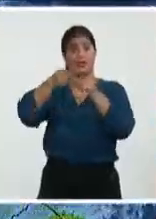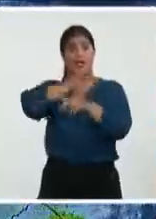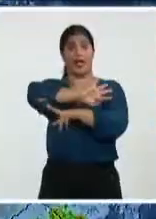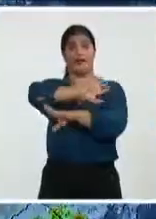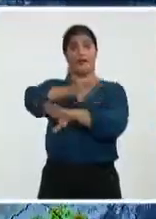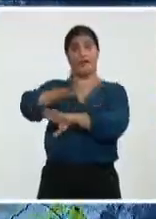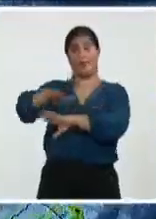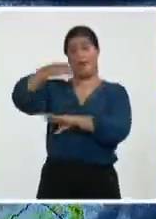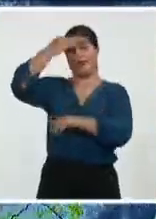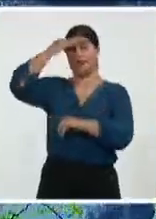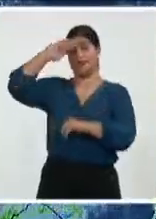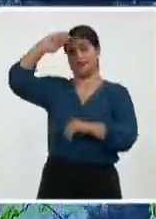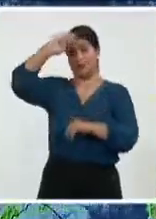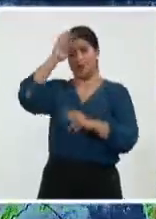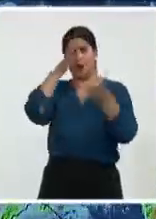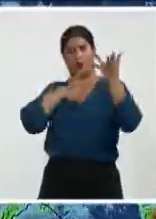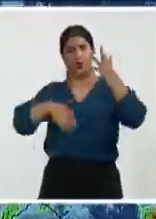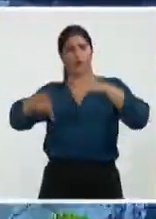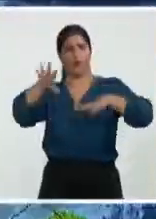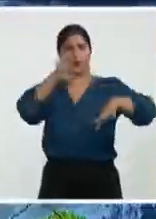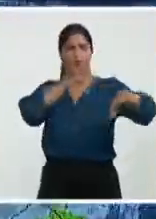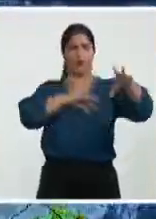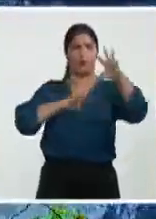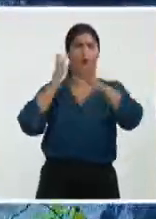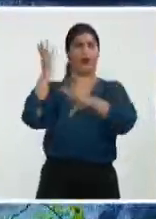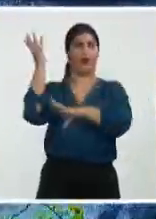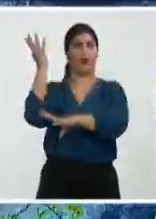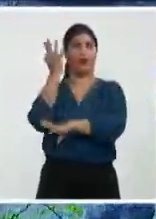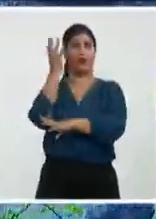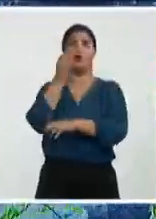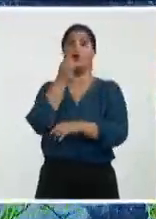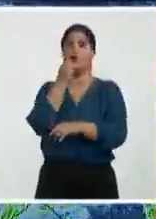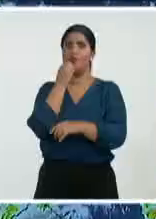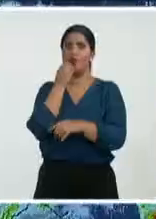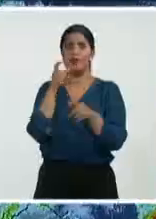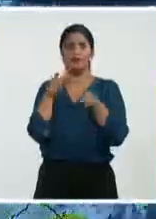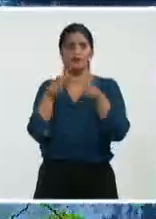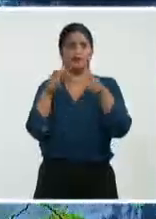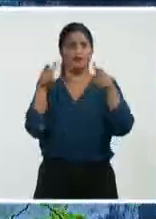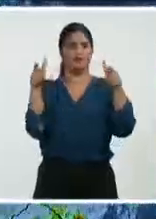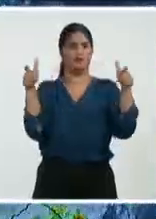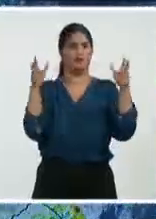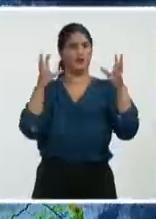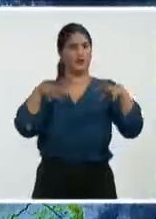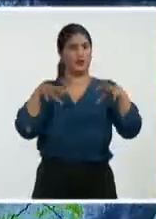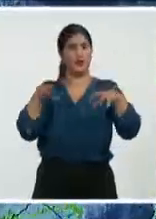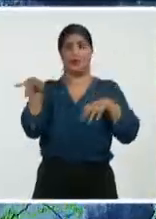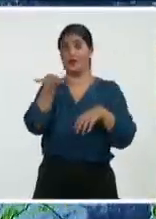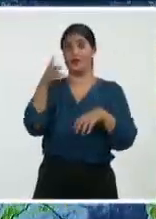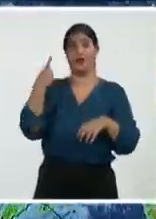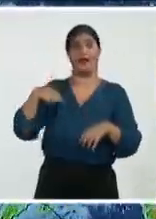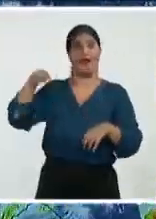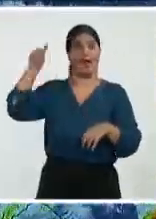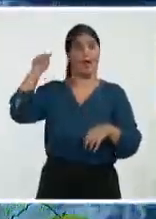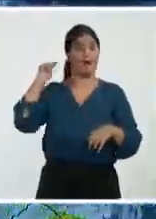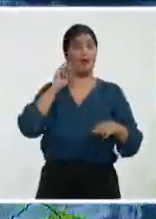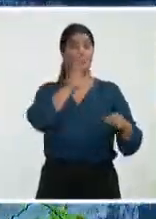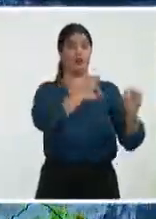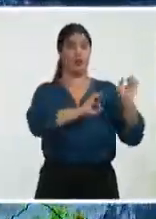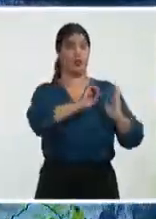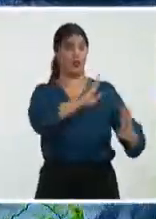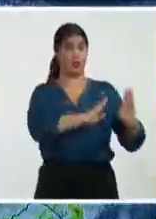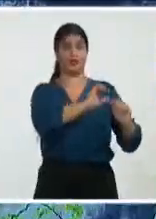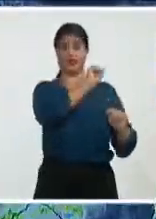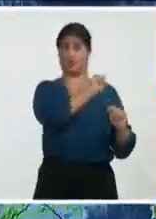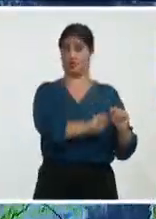debilitada también pueden incentivar los procesos de precipitación como ocurrió ayer por ejemplo en las provincias del sur oriental donde se registró un acumulado